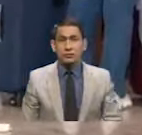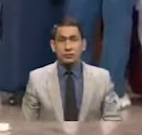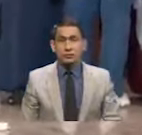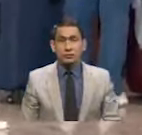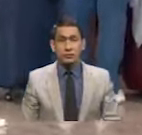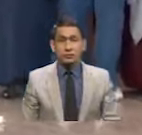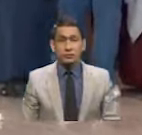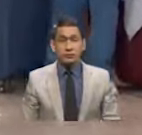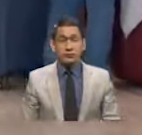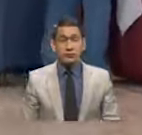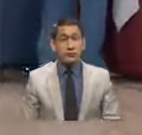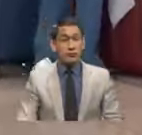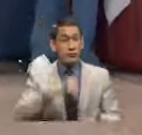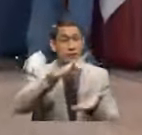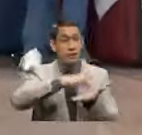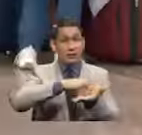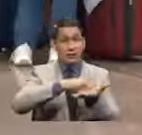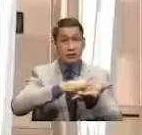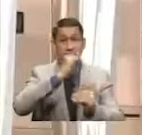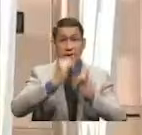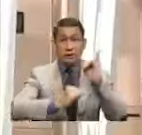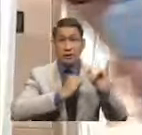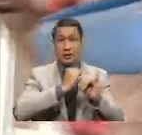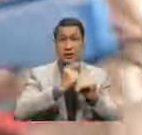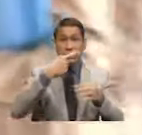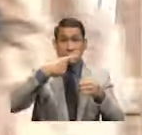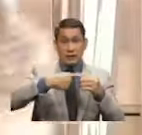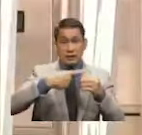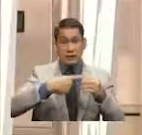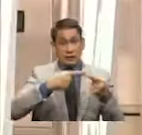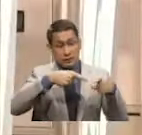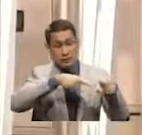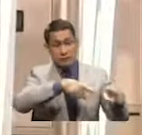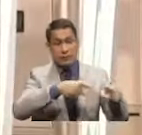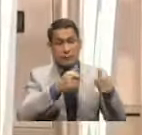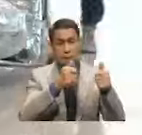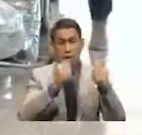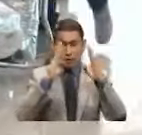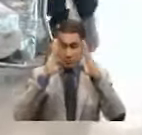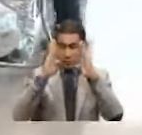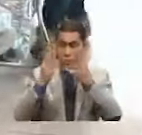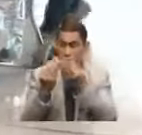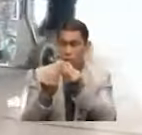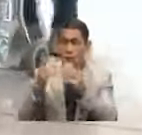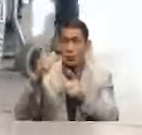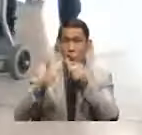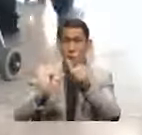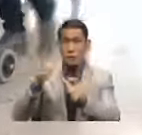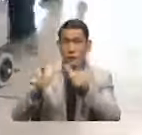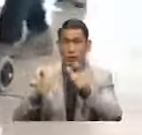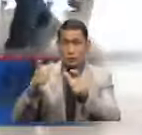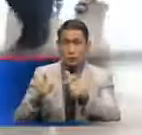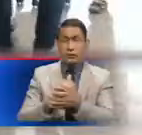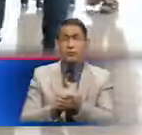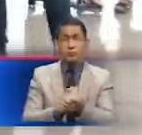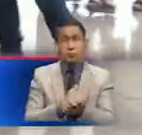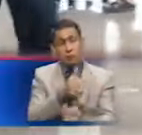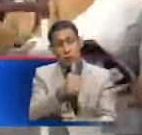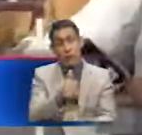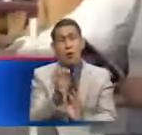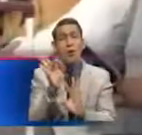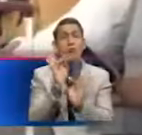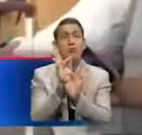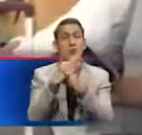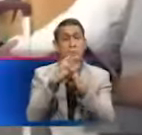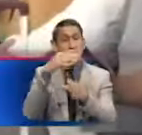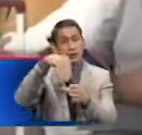El Aeropuerto Internacional Mariscal Sucre, por su excelente atención a los usuarios y altos estándares en sus operaciones y servicios,